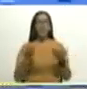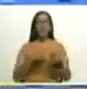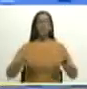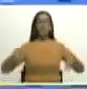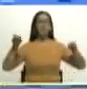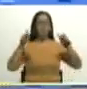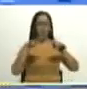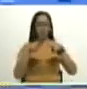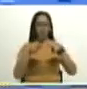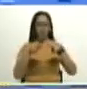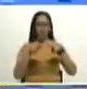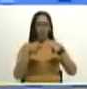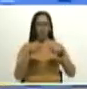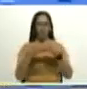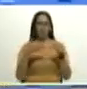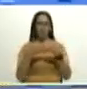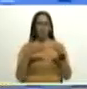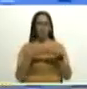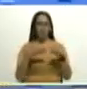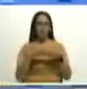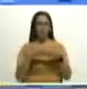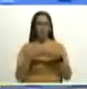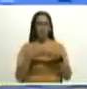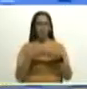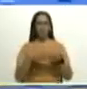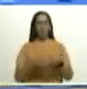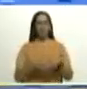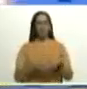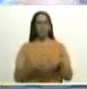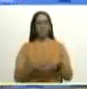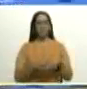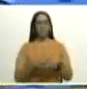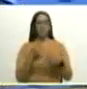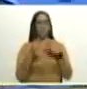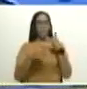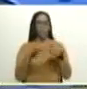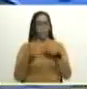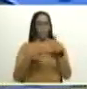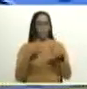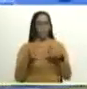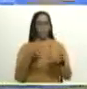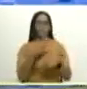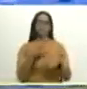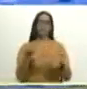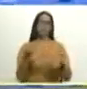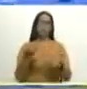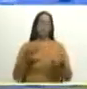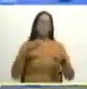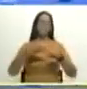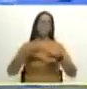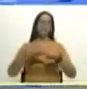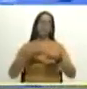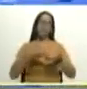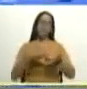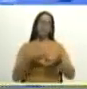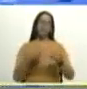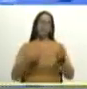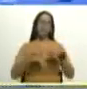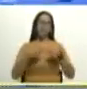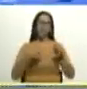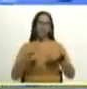valores en dólares de los productos no petroleros ni auríferos de